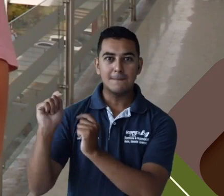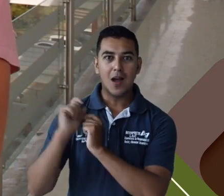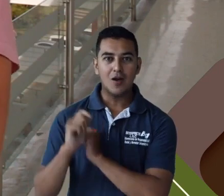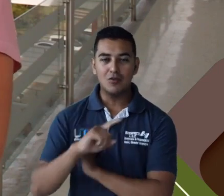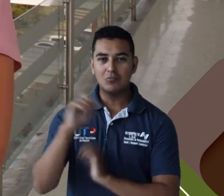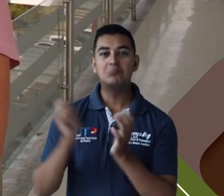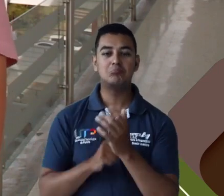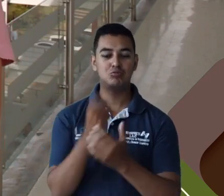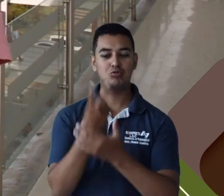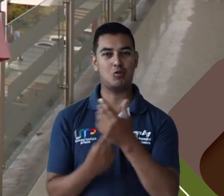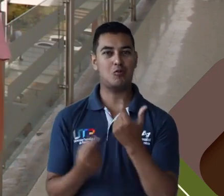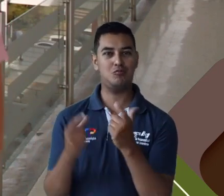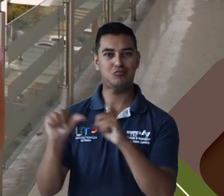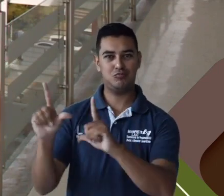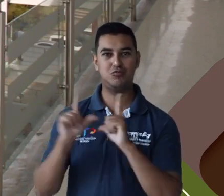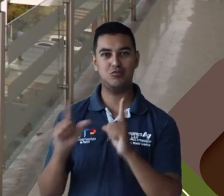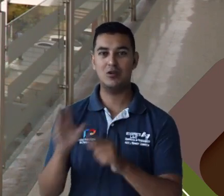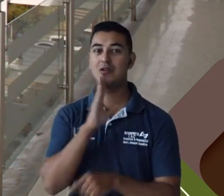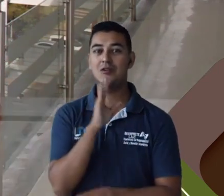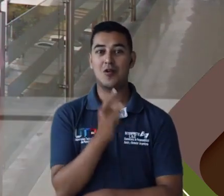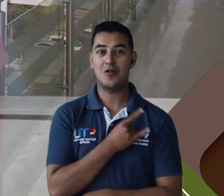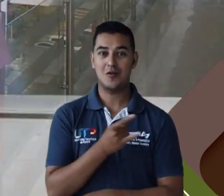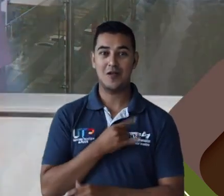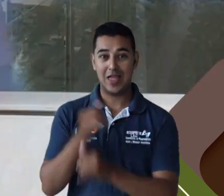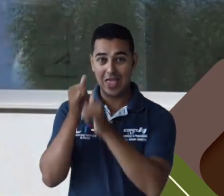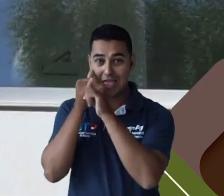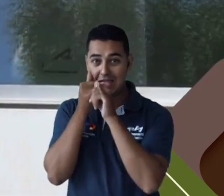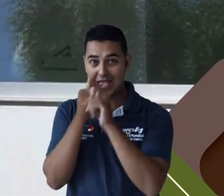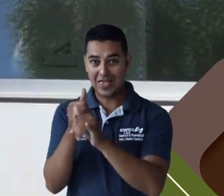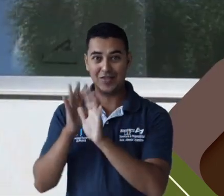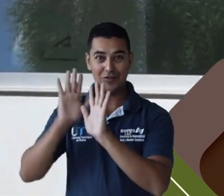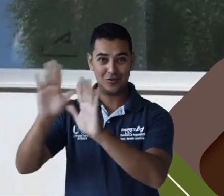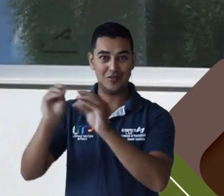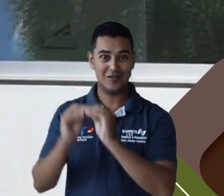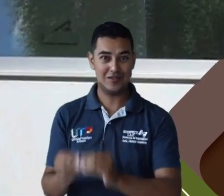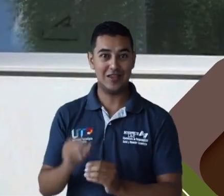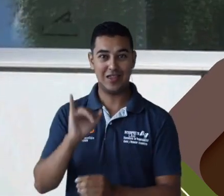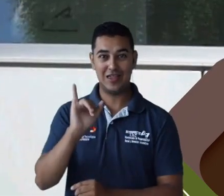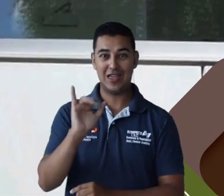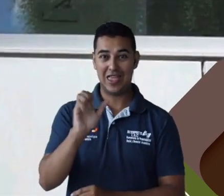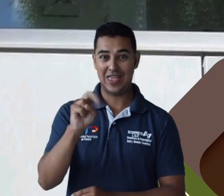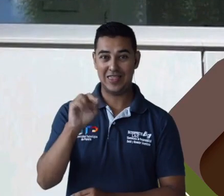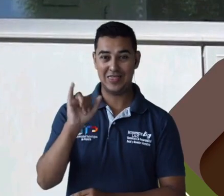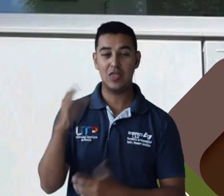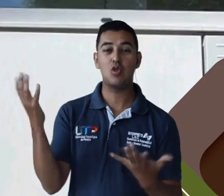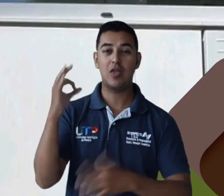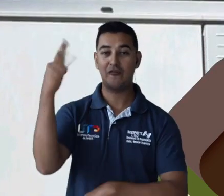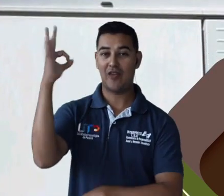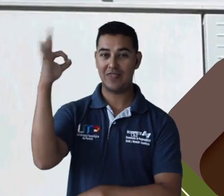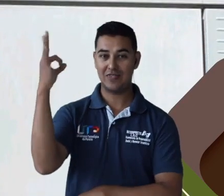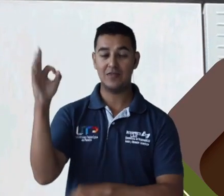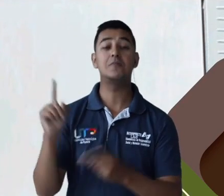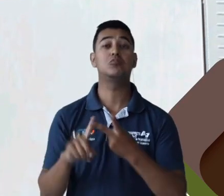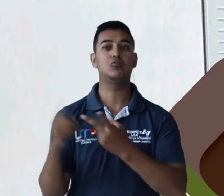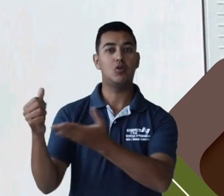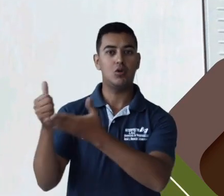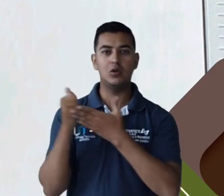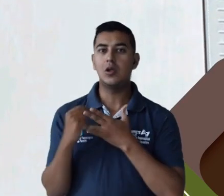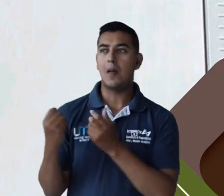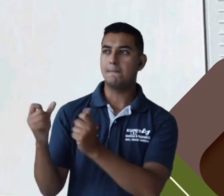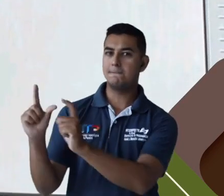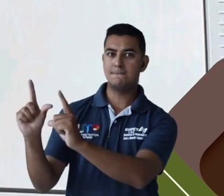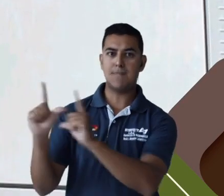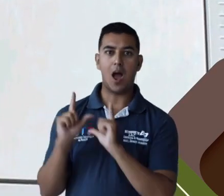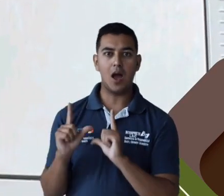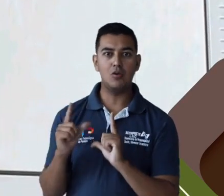mientras hago una doble titulación en la Universidad de Ingenieros de Metz, la ENIM, en Francia, y la cual me